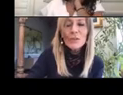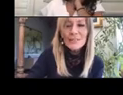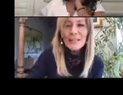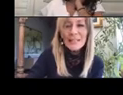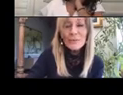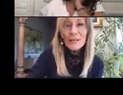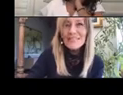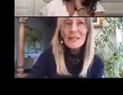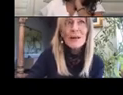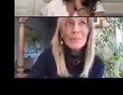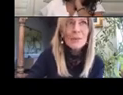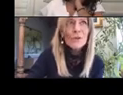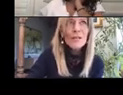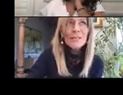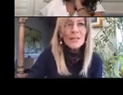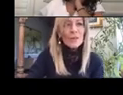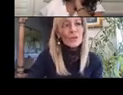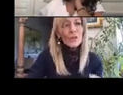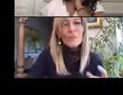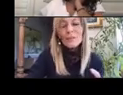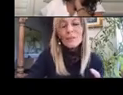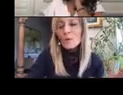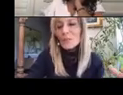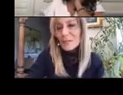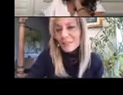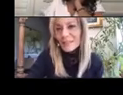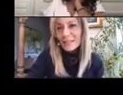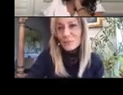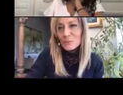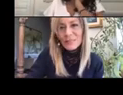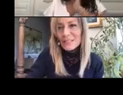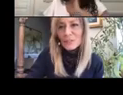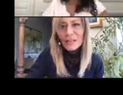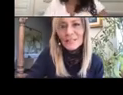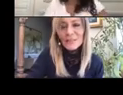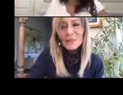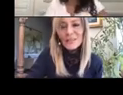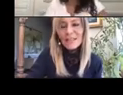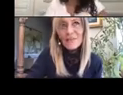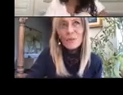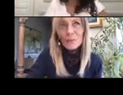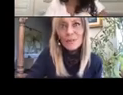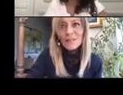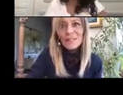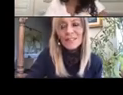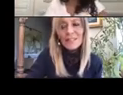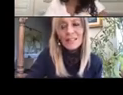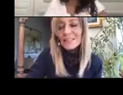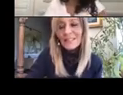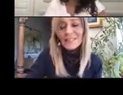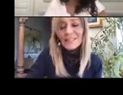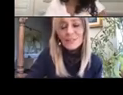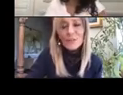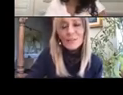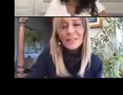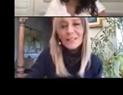naturaleza salvaje, pero no es solamente como se presenta en los parques nacionales, sino esta gran forma que tiene la nación americana